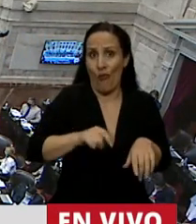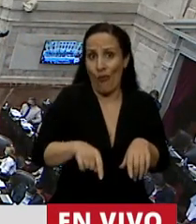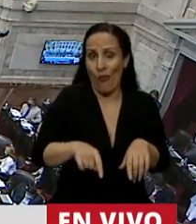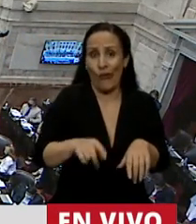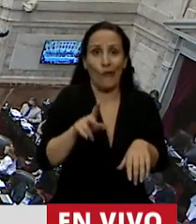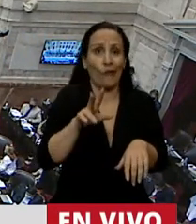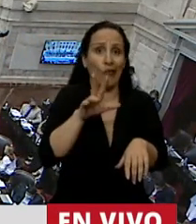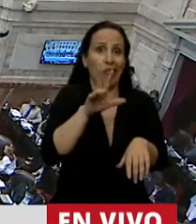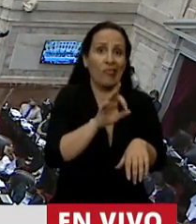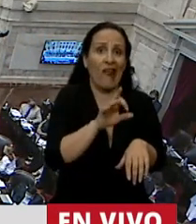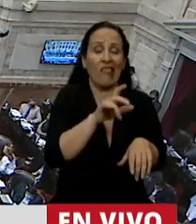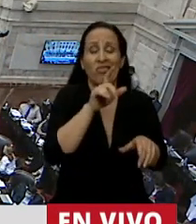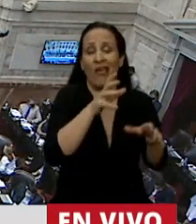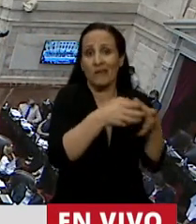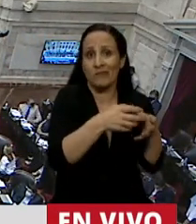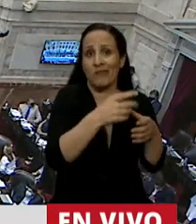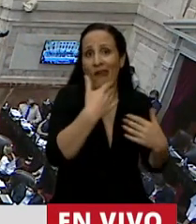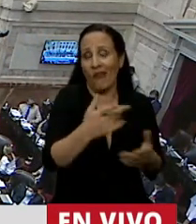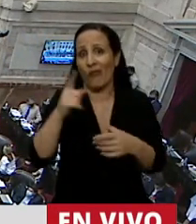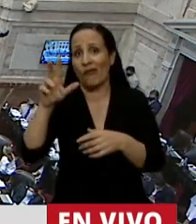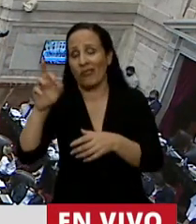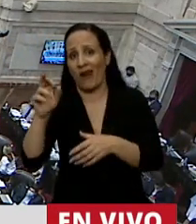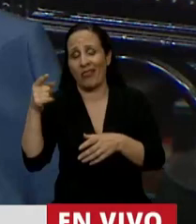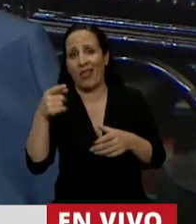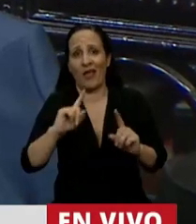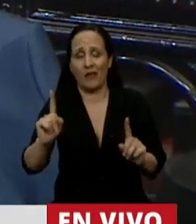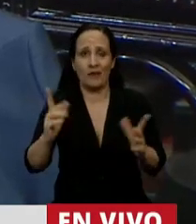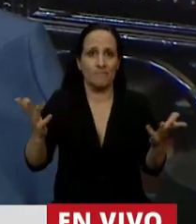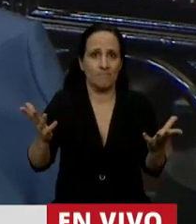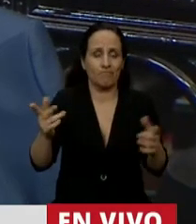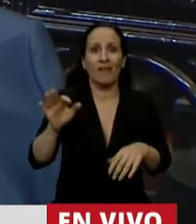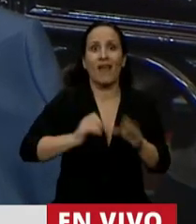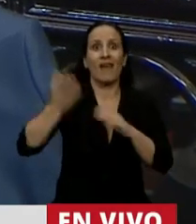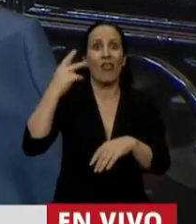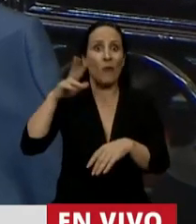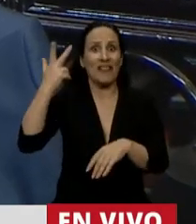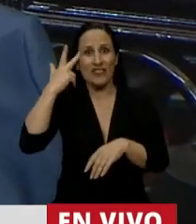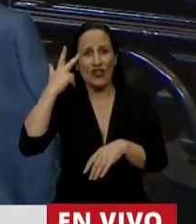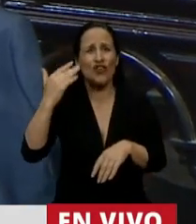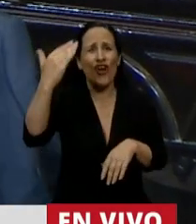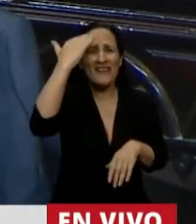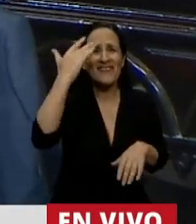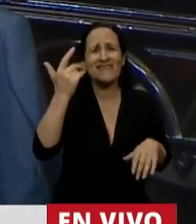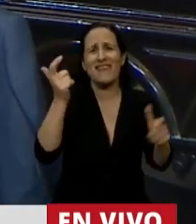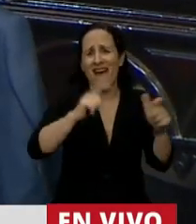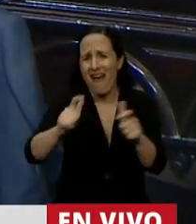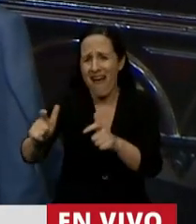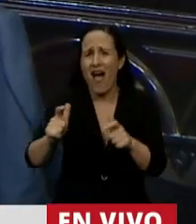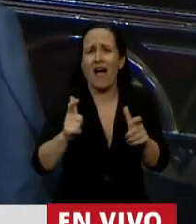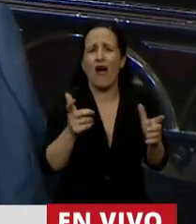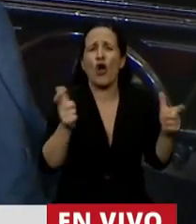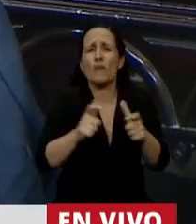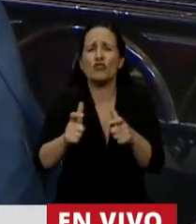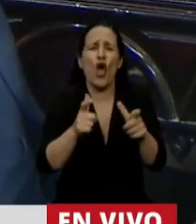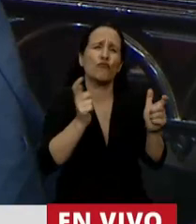más de 30 de cada postura. En 2018 tuvimos más de 15 reuniones de comisión y en este caso